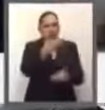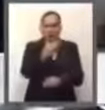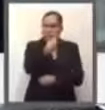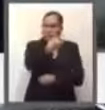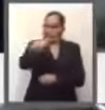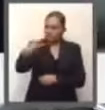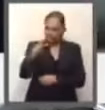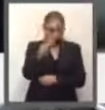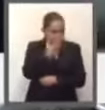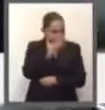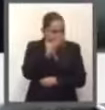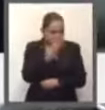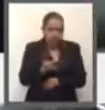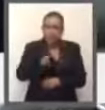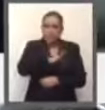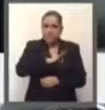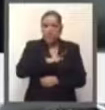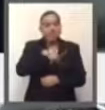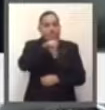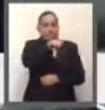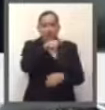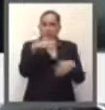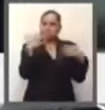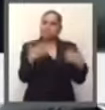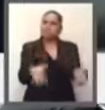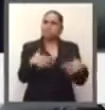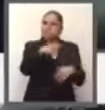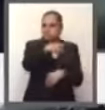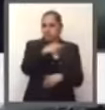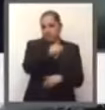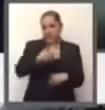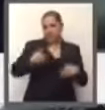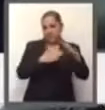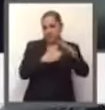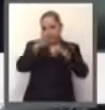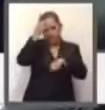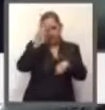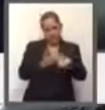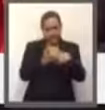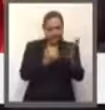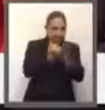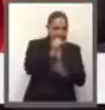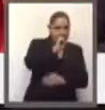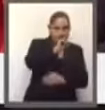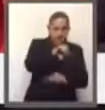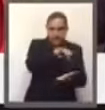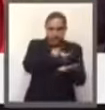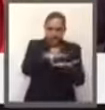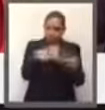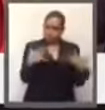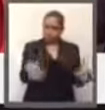tener un aliado tan importante como el presidente de la mesa directiva. Gracias. Diputada, su solicitud.